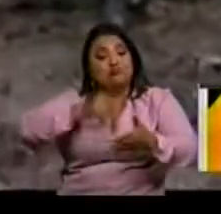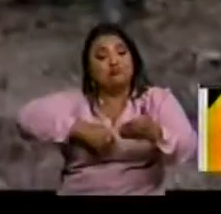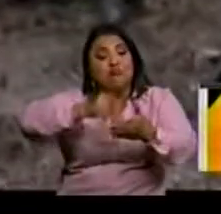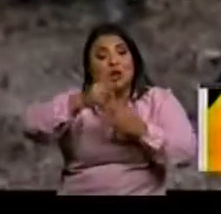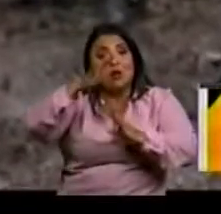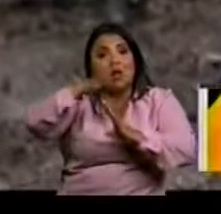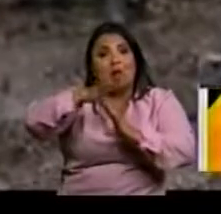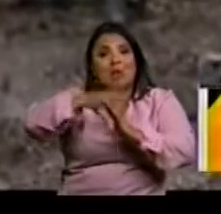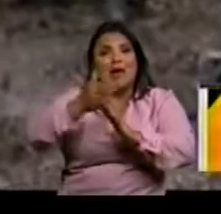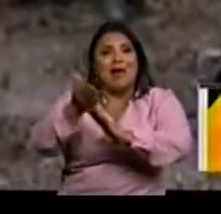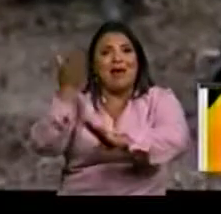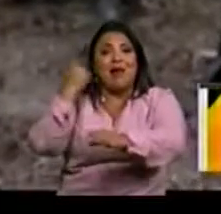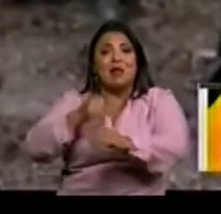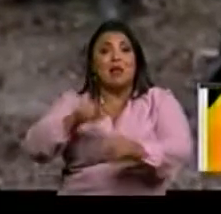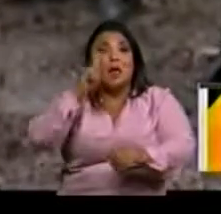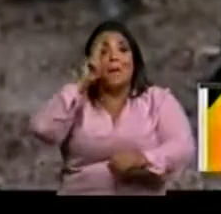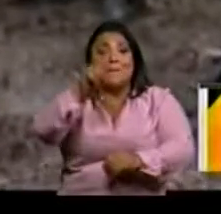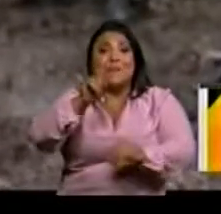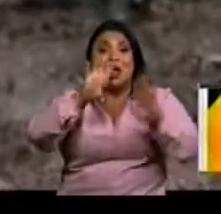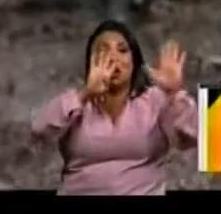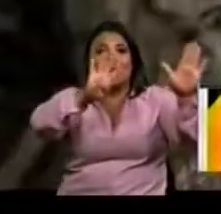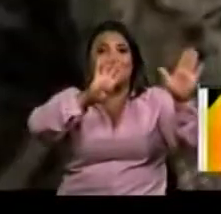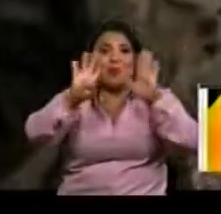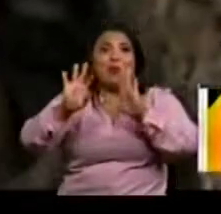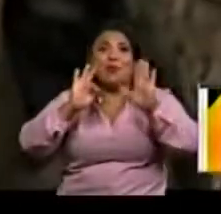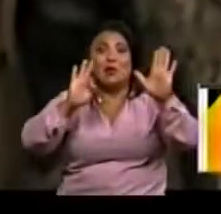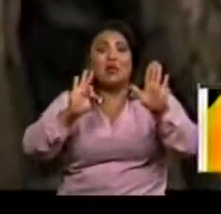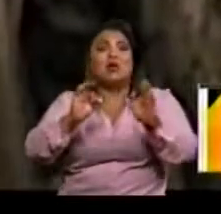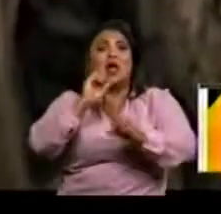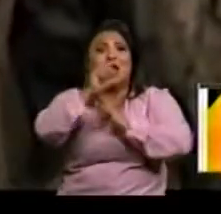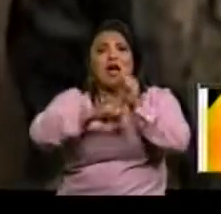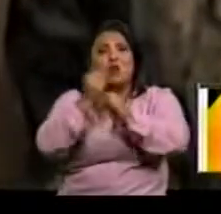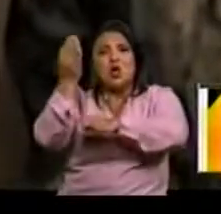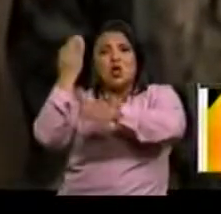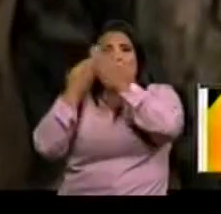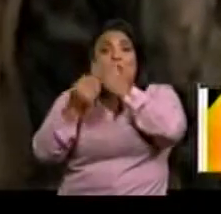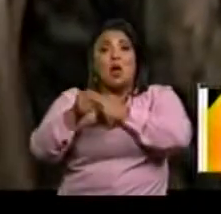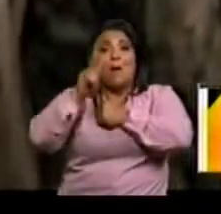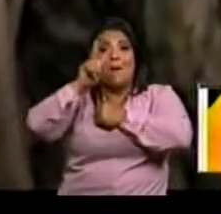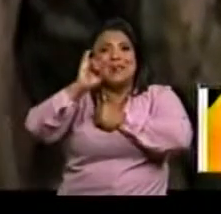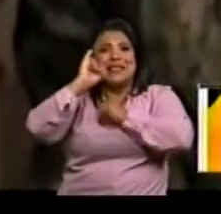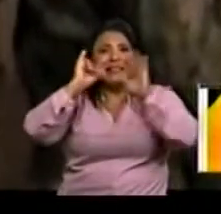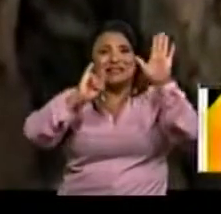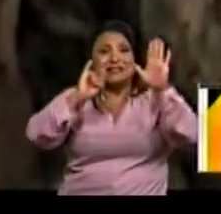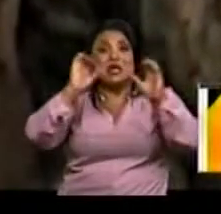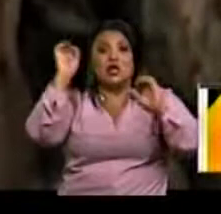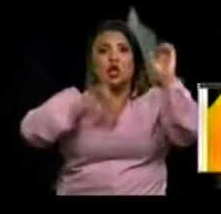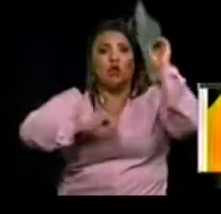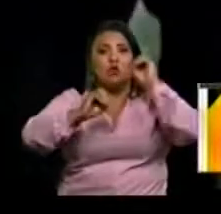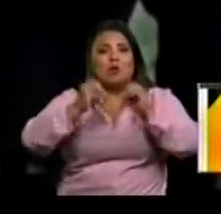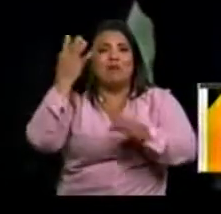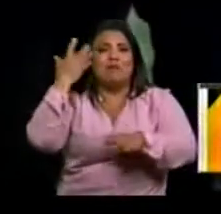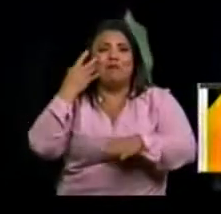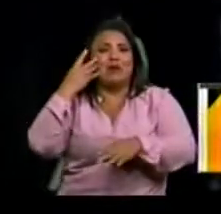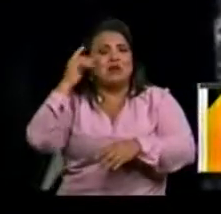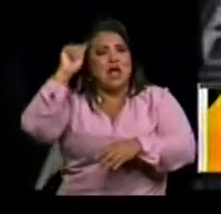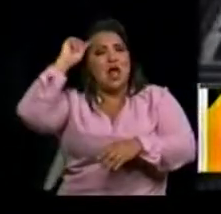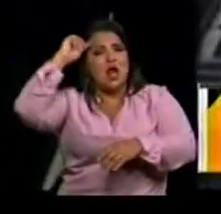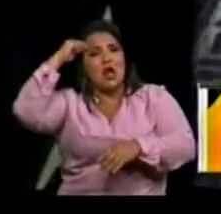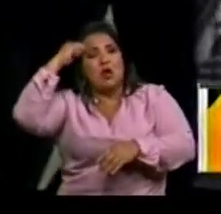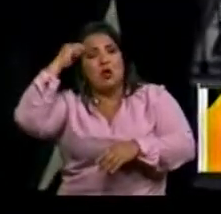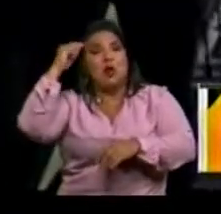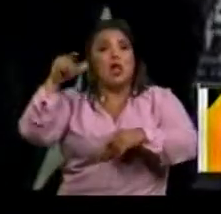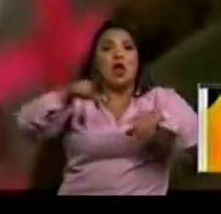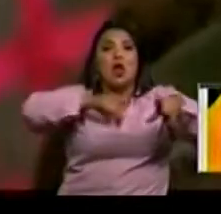Para 1998, año histórico, un 26 de octubre, fecha de grata recordación, sobre todo en las